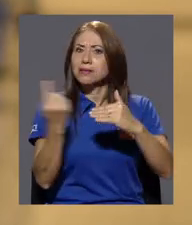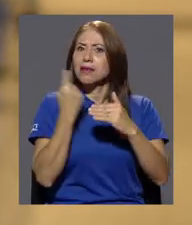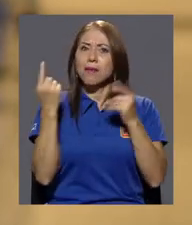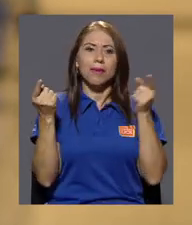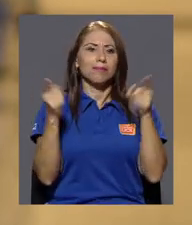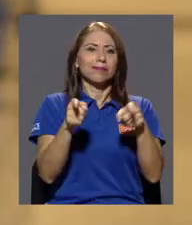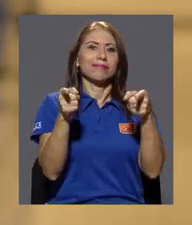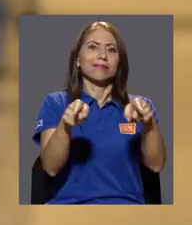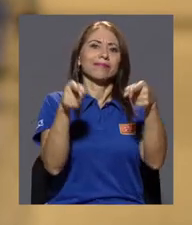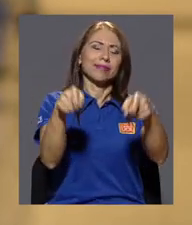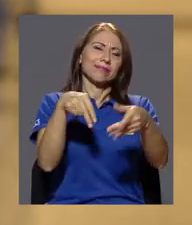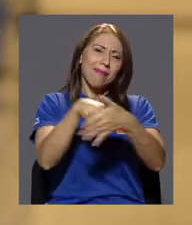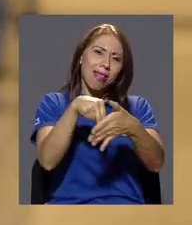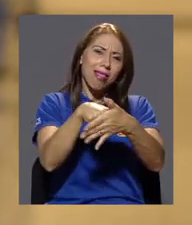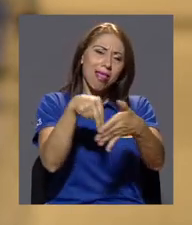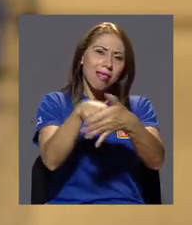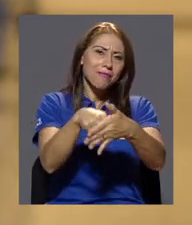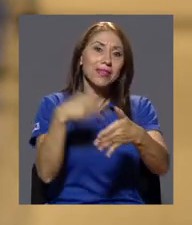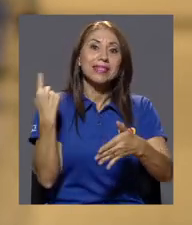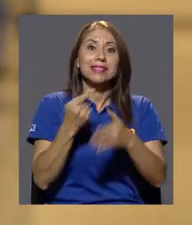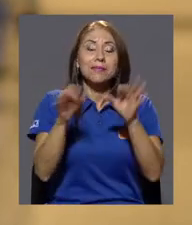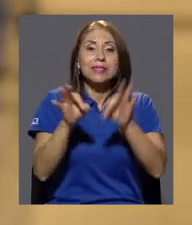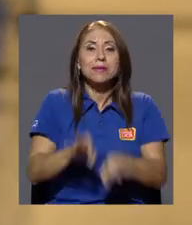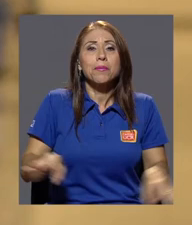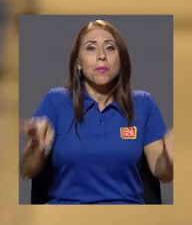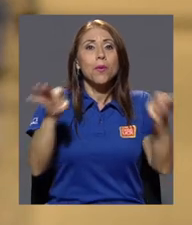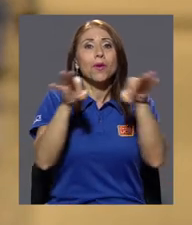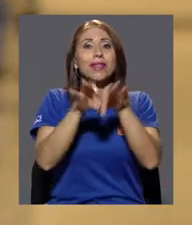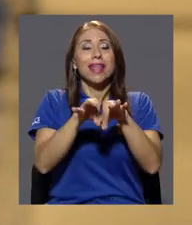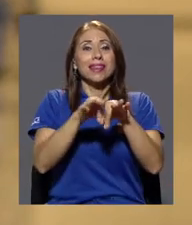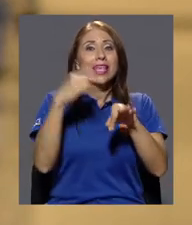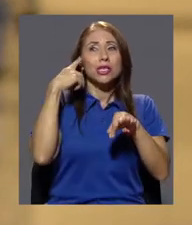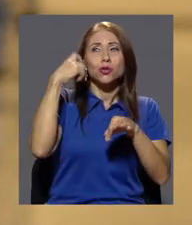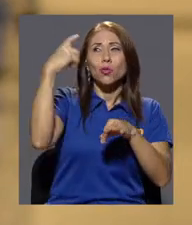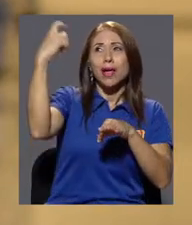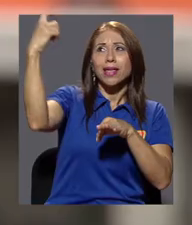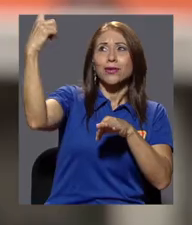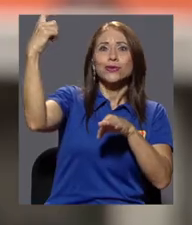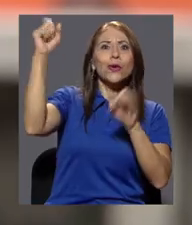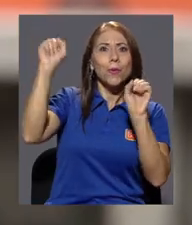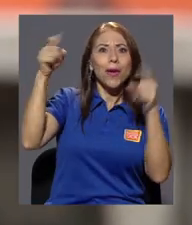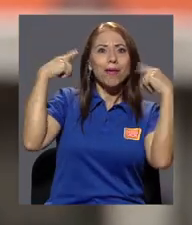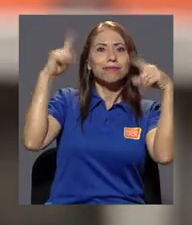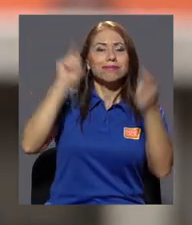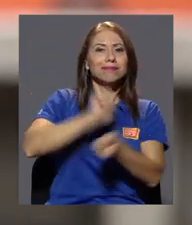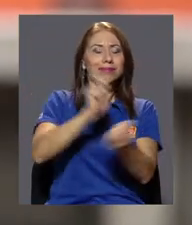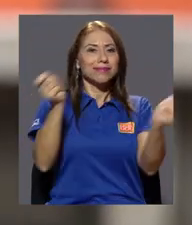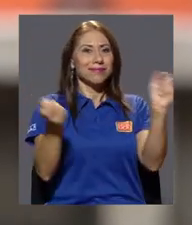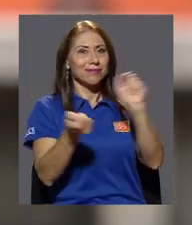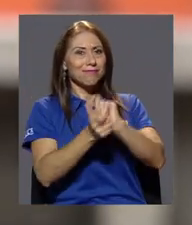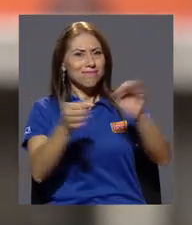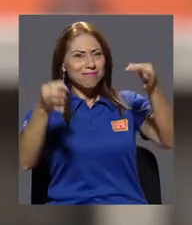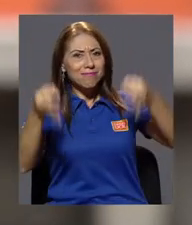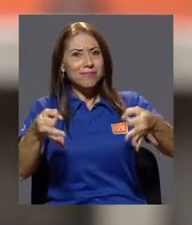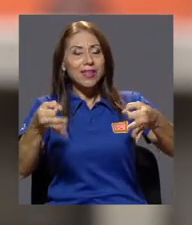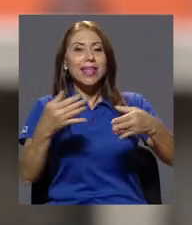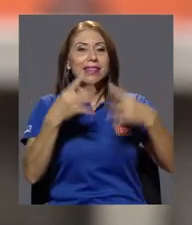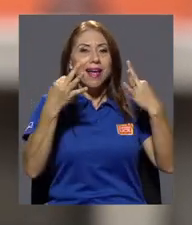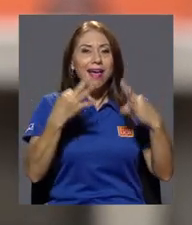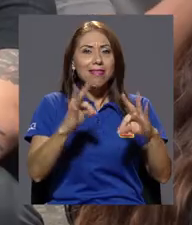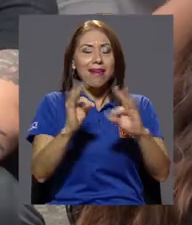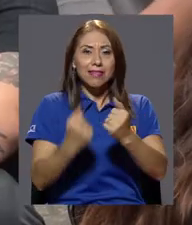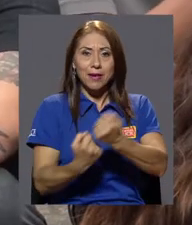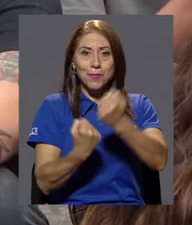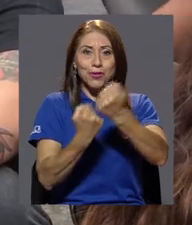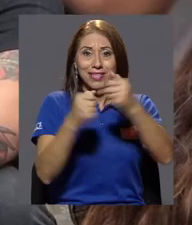haber, siempre es importante tratar de transformar sueños en realidades y tratar de apoyarse